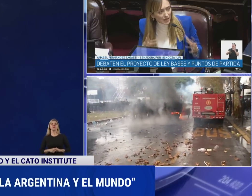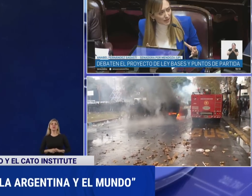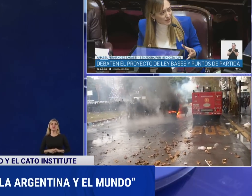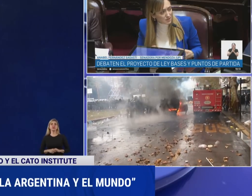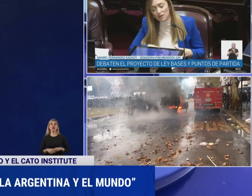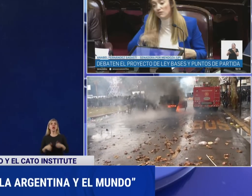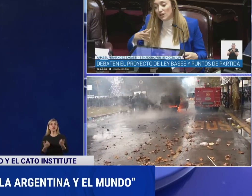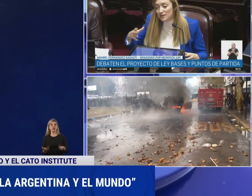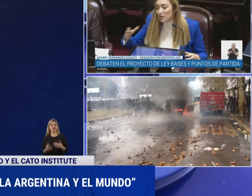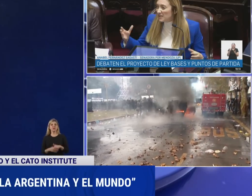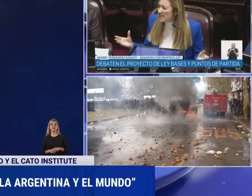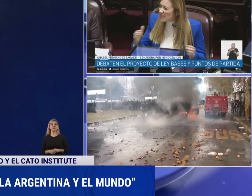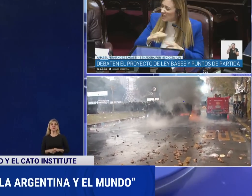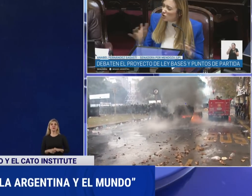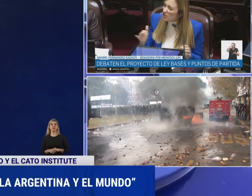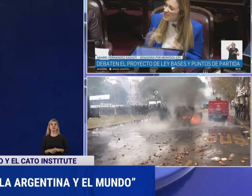Entonces,